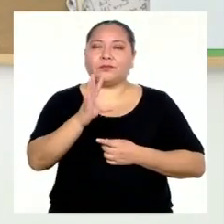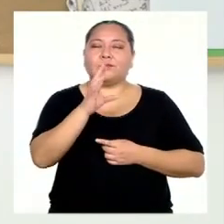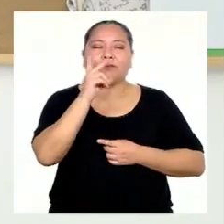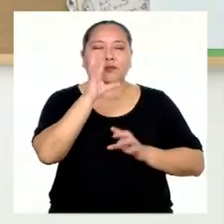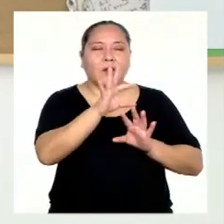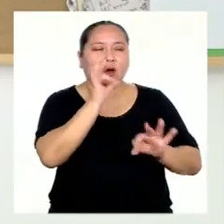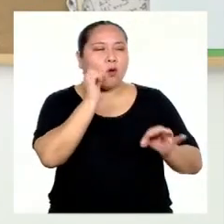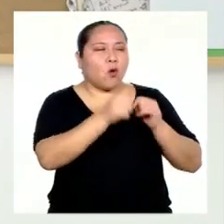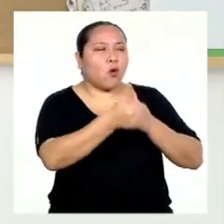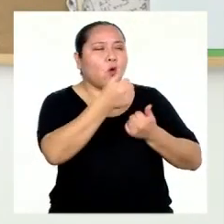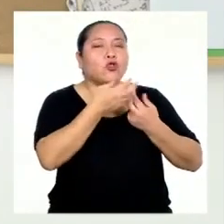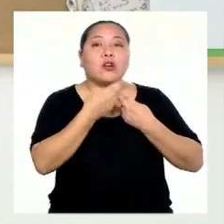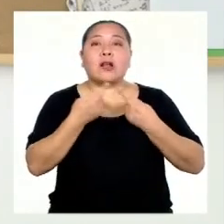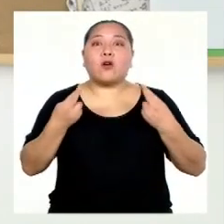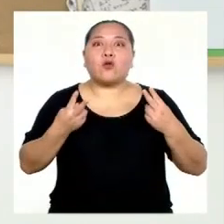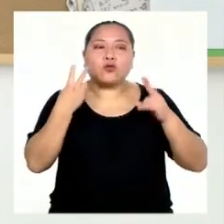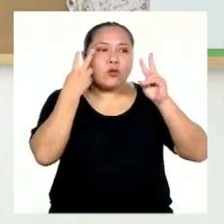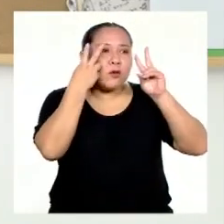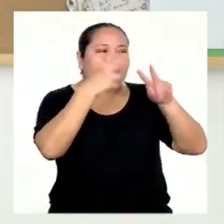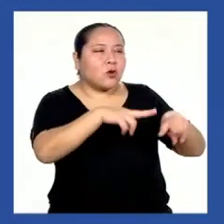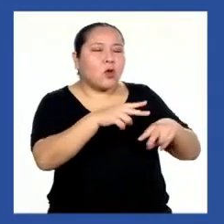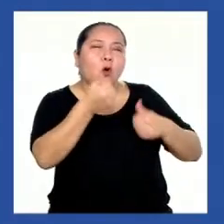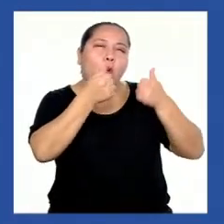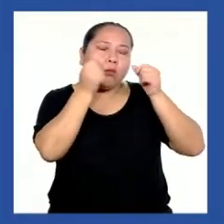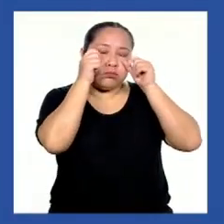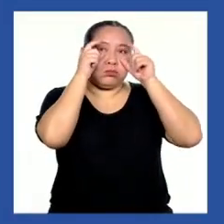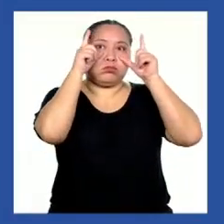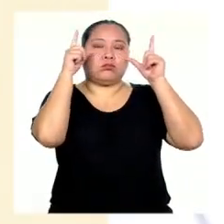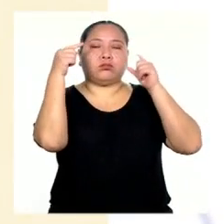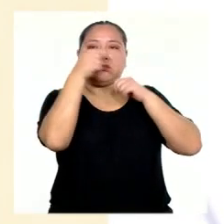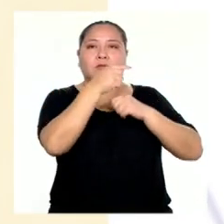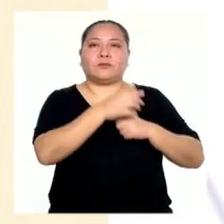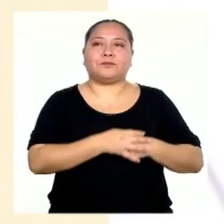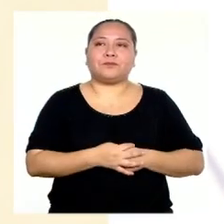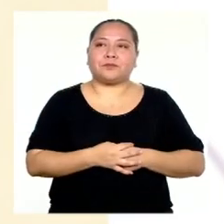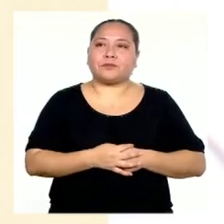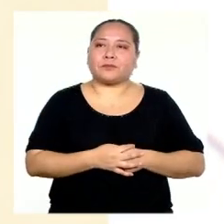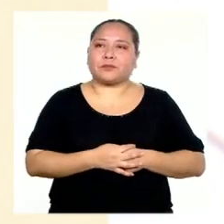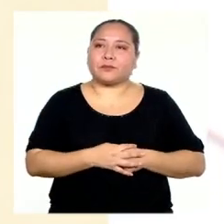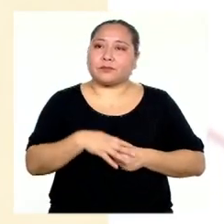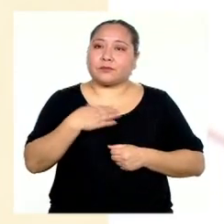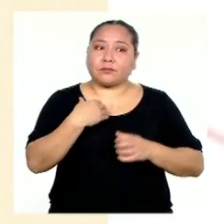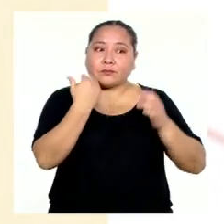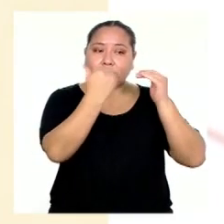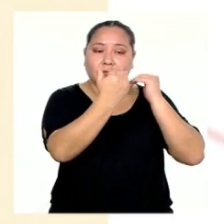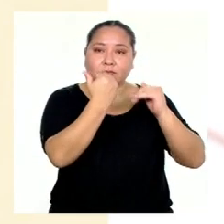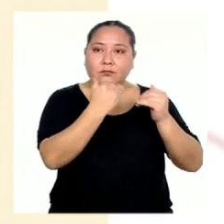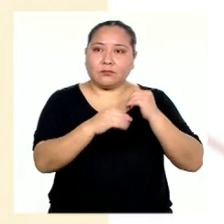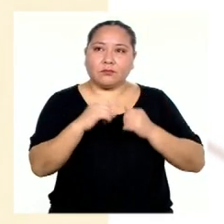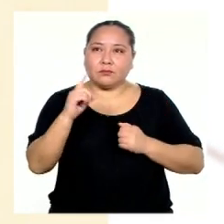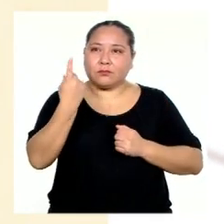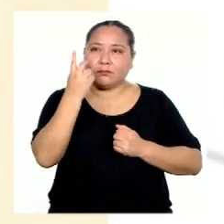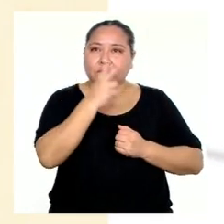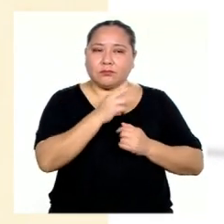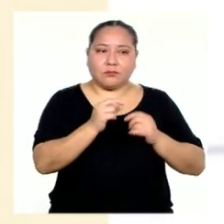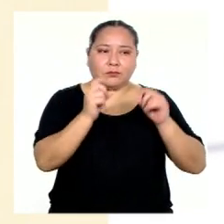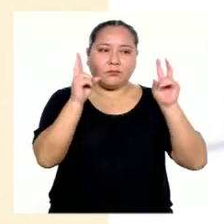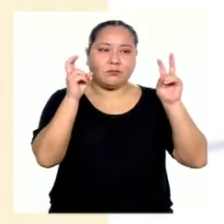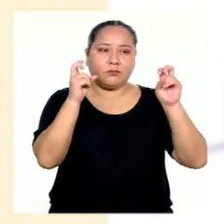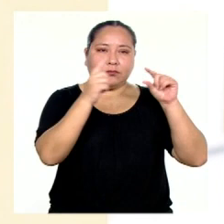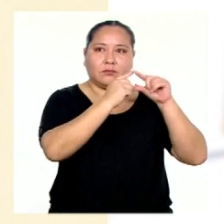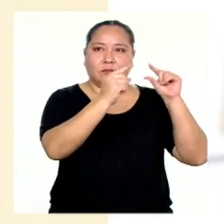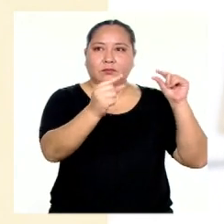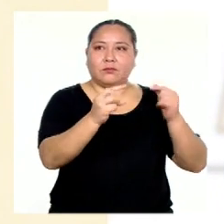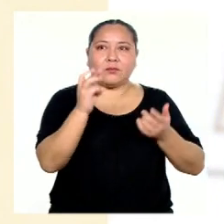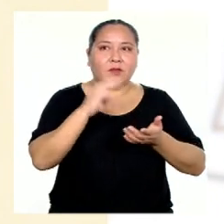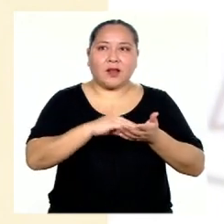recursos visuales que les llaman la atención. En mi orden de lectura, lo primero que veo es el título, pero lo que